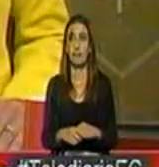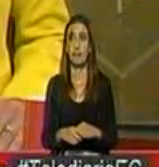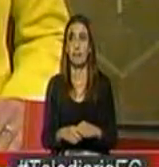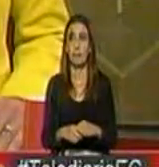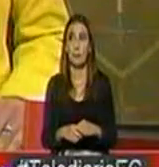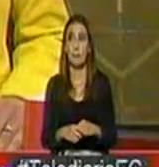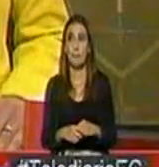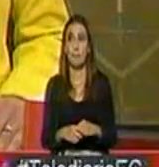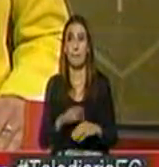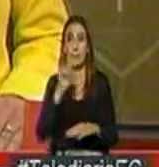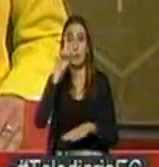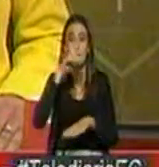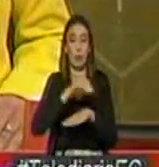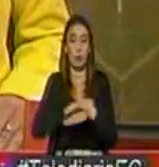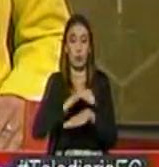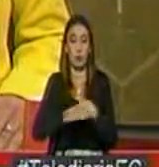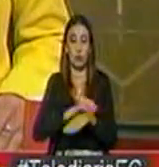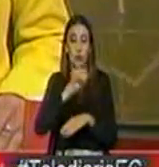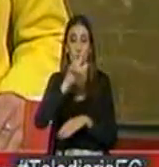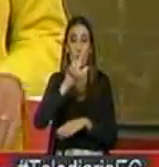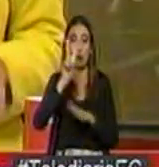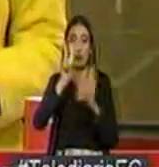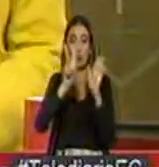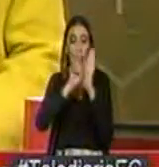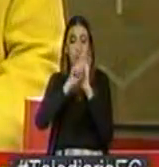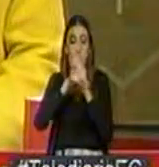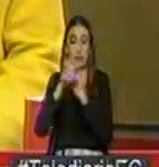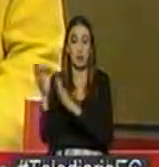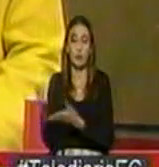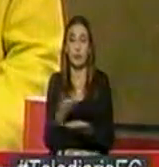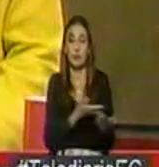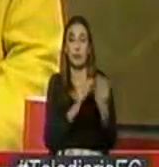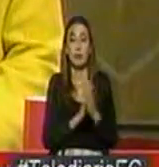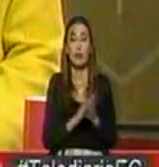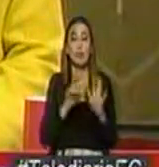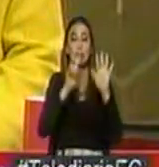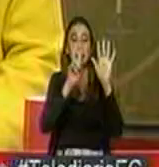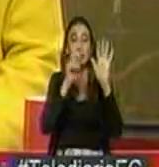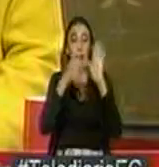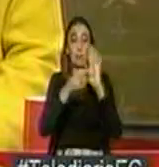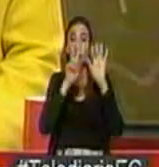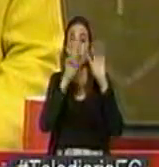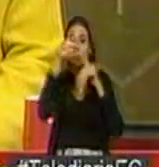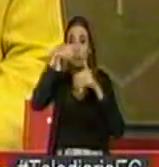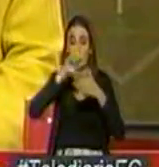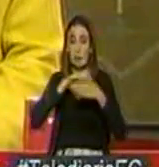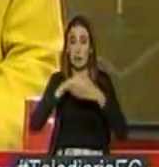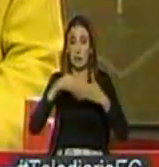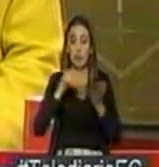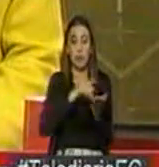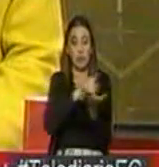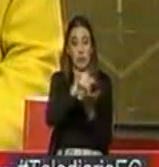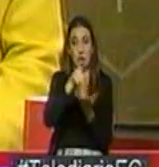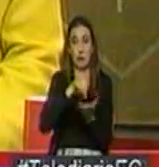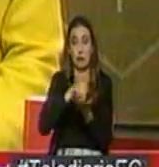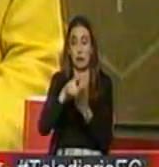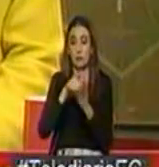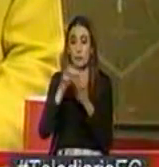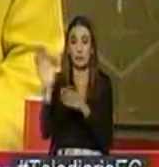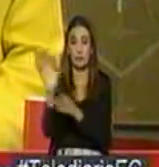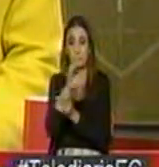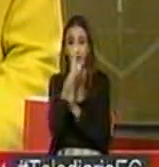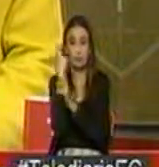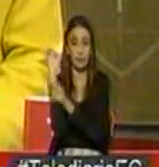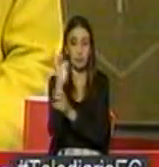a 13 horas con 32 minutos el estado ecuatoriano destino 7 puntos 7 millones de dólares para atender la emergencia vial y napo